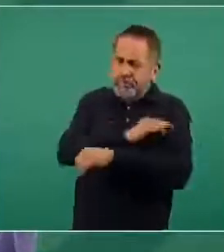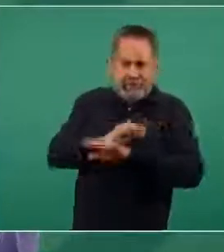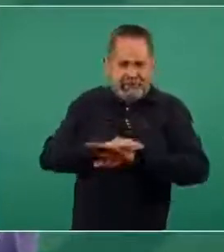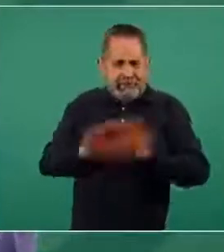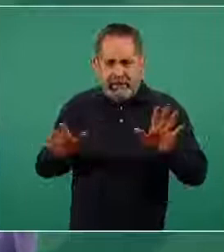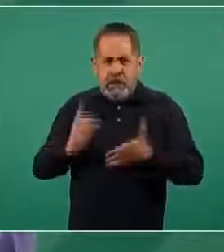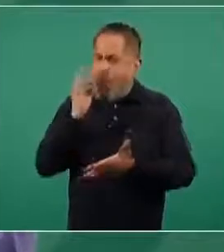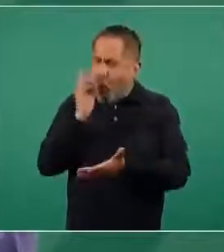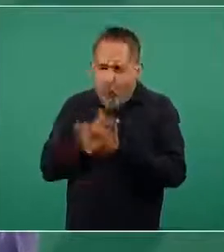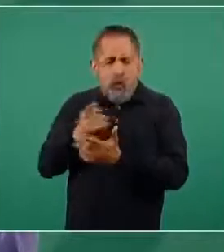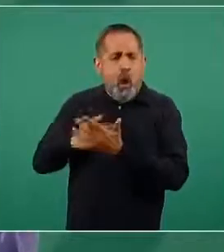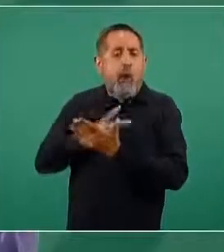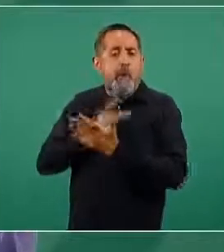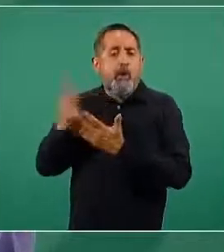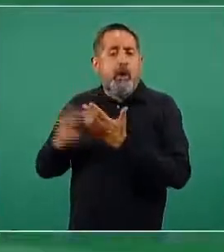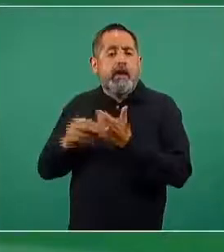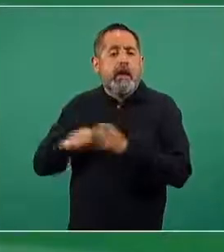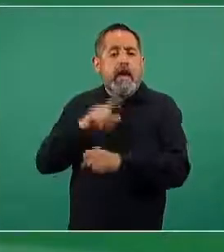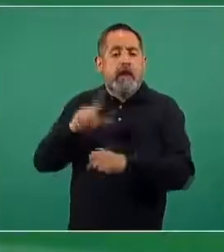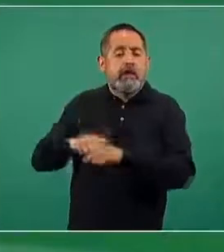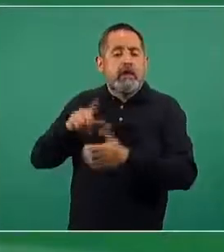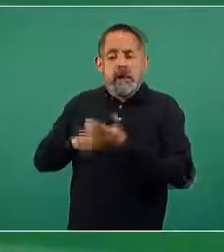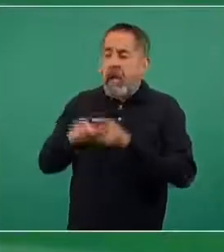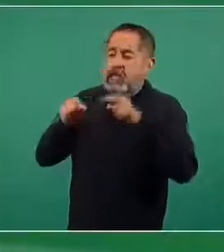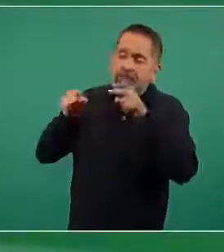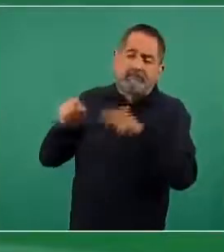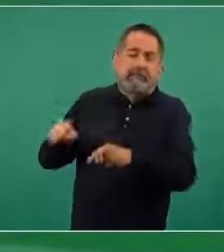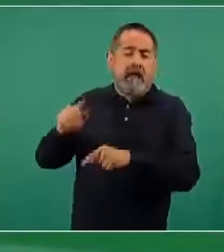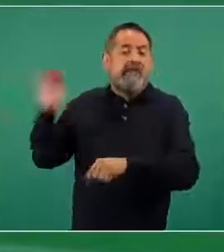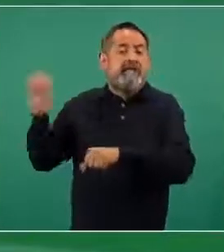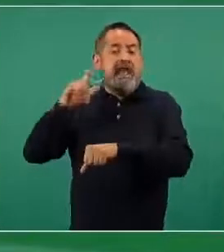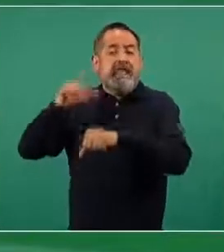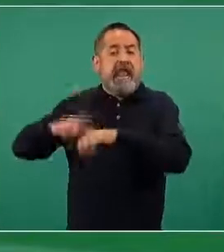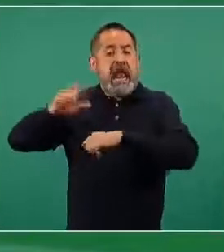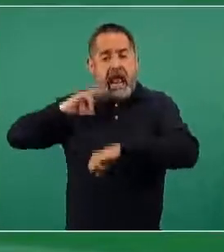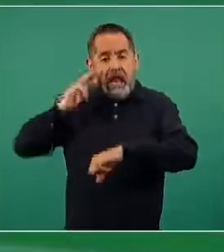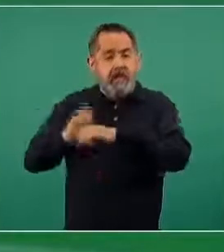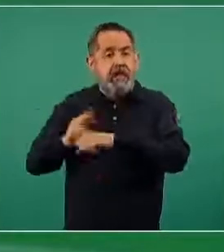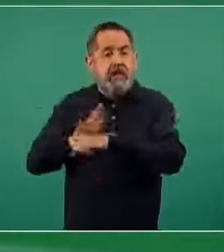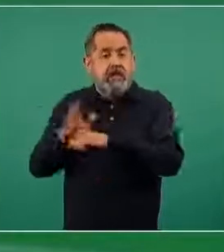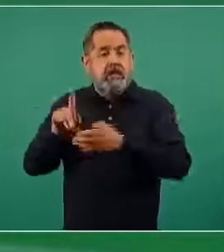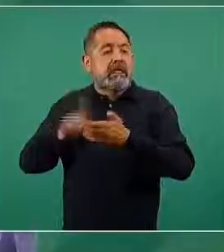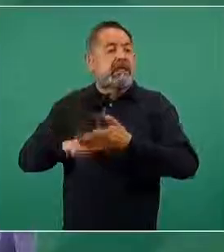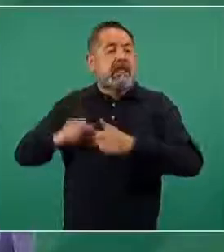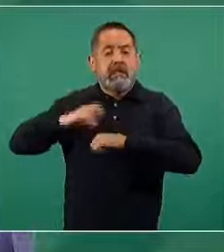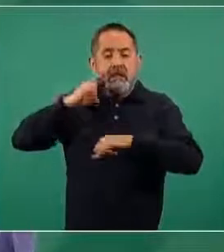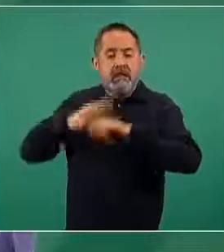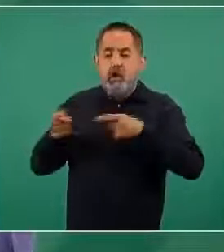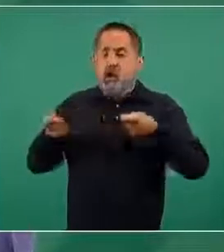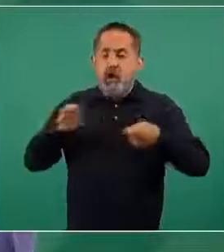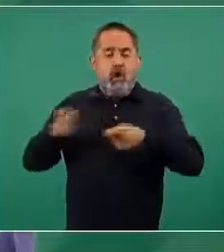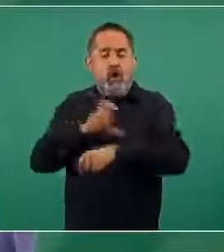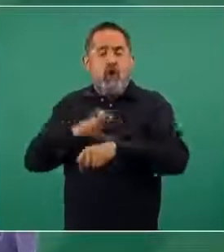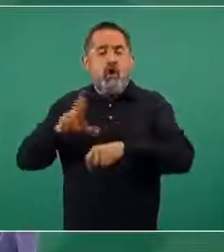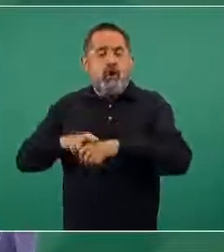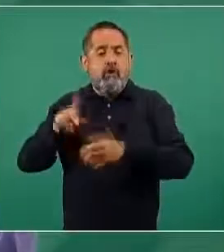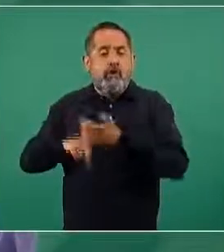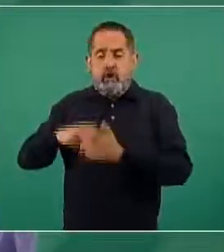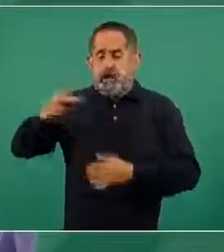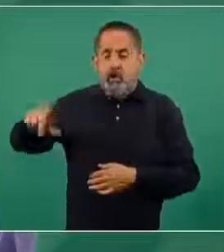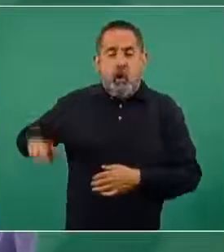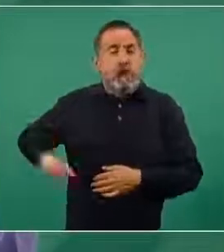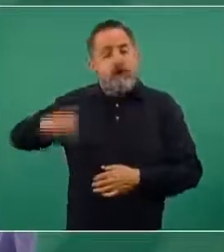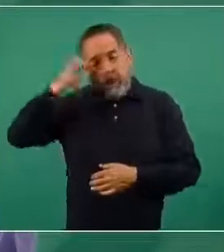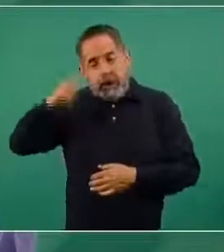el único programa nacional que existe, que es el programa de vacunación contra COVID, que coordina, conduce, dirige el